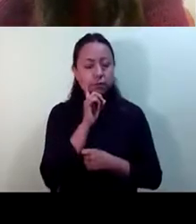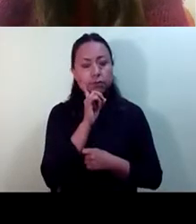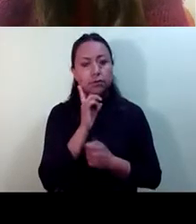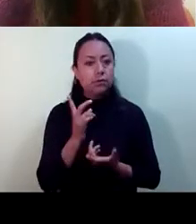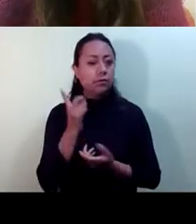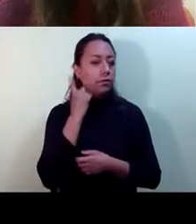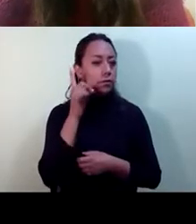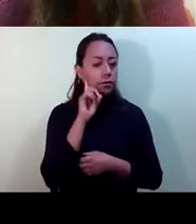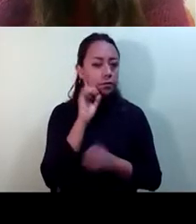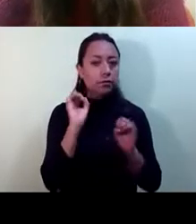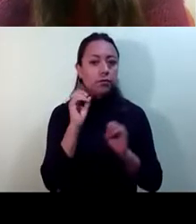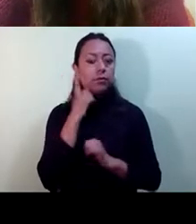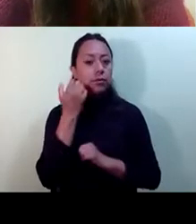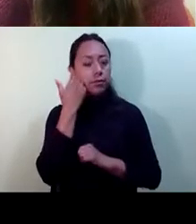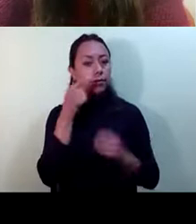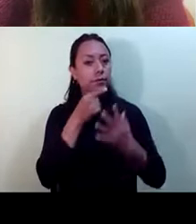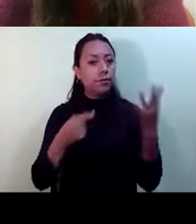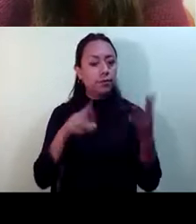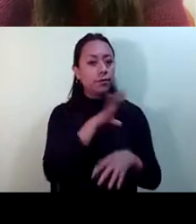general?